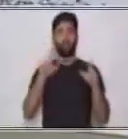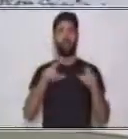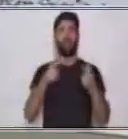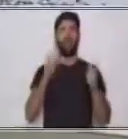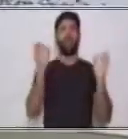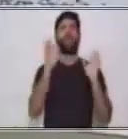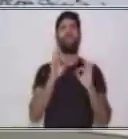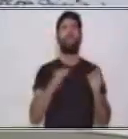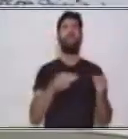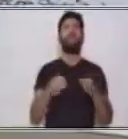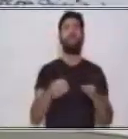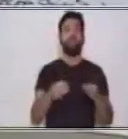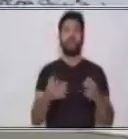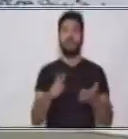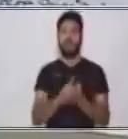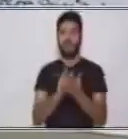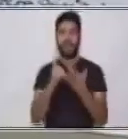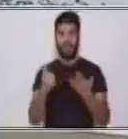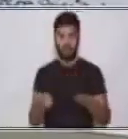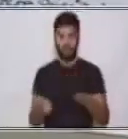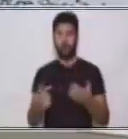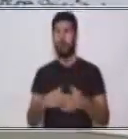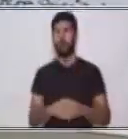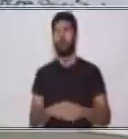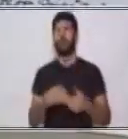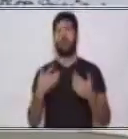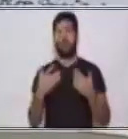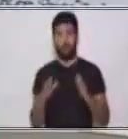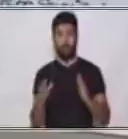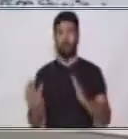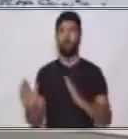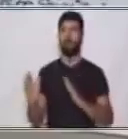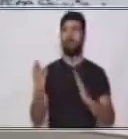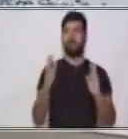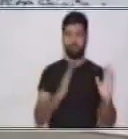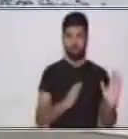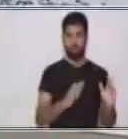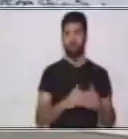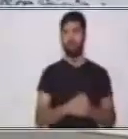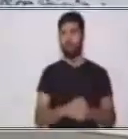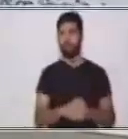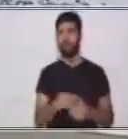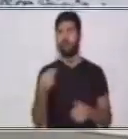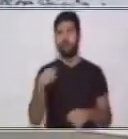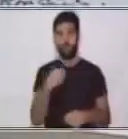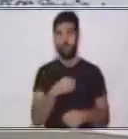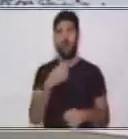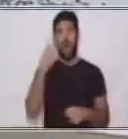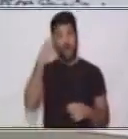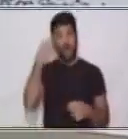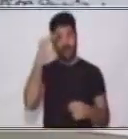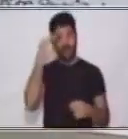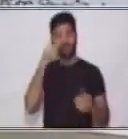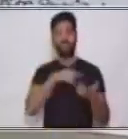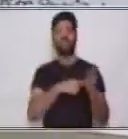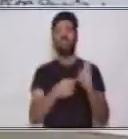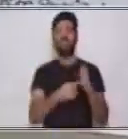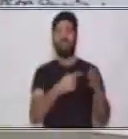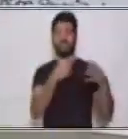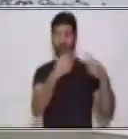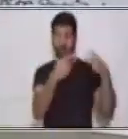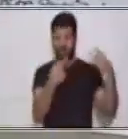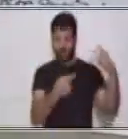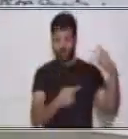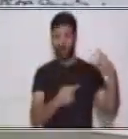explica la lectura. Pero, si ya nosotros podemos escuchar o podemos identificar lo que explican estos